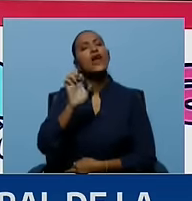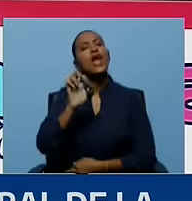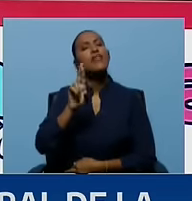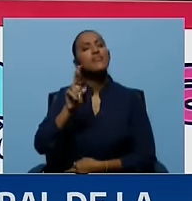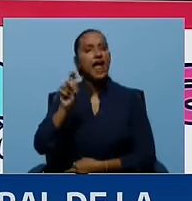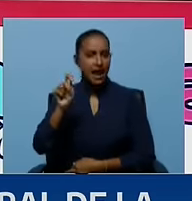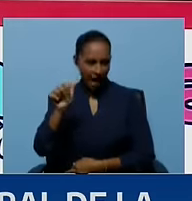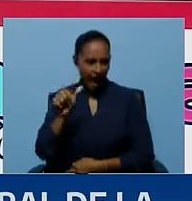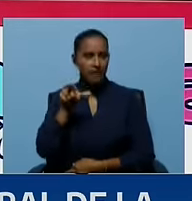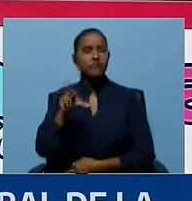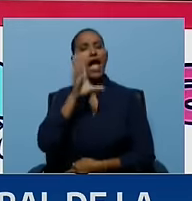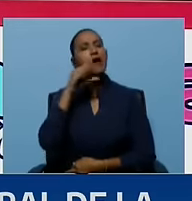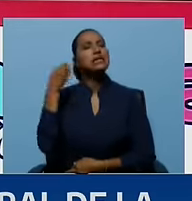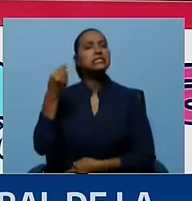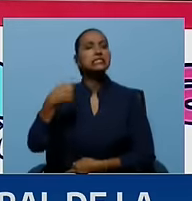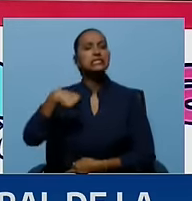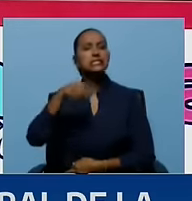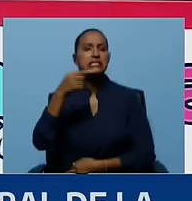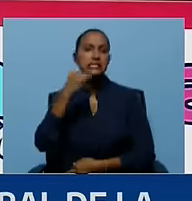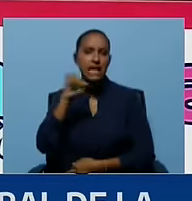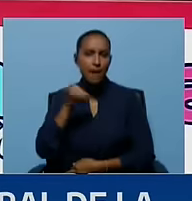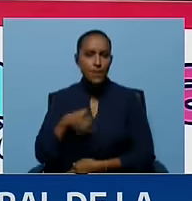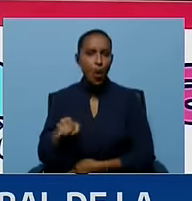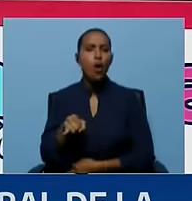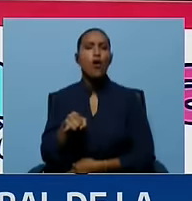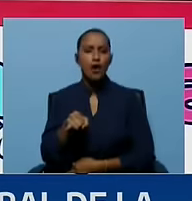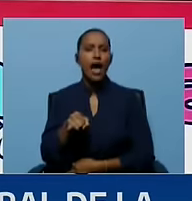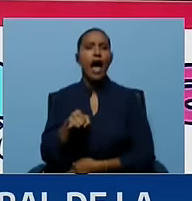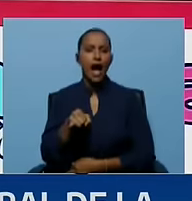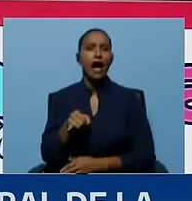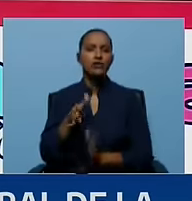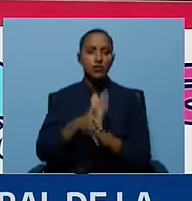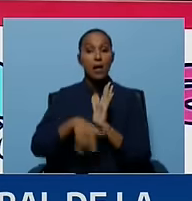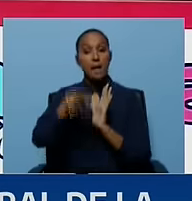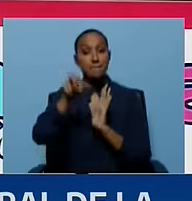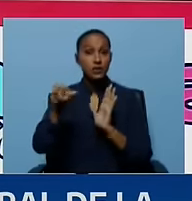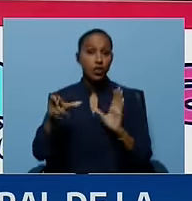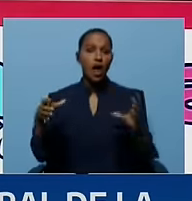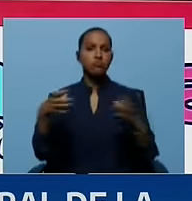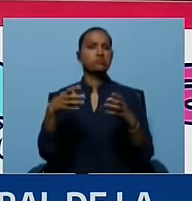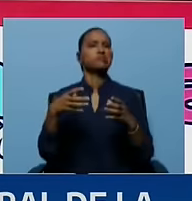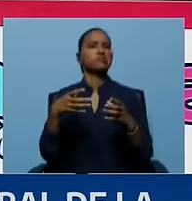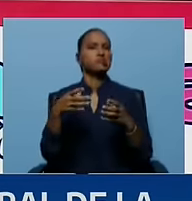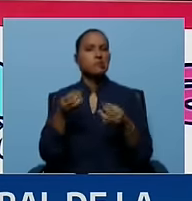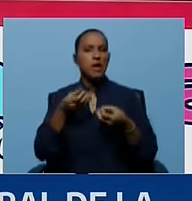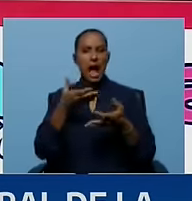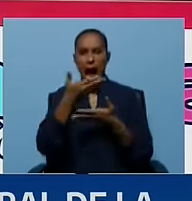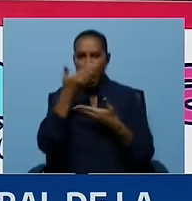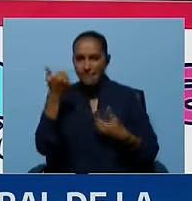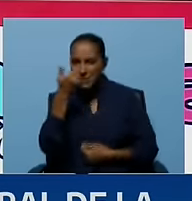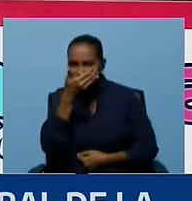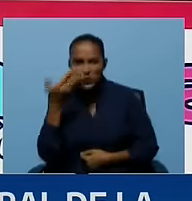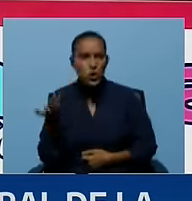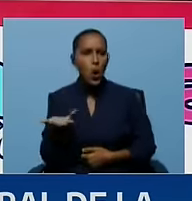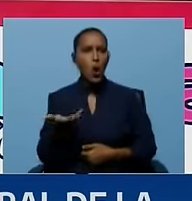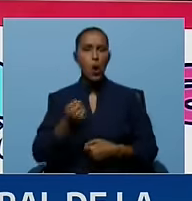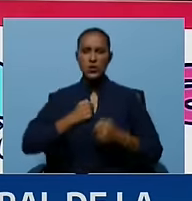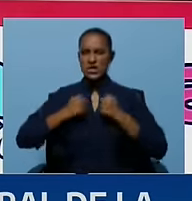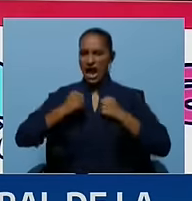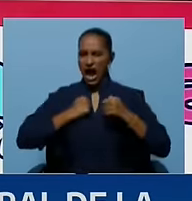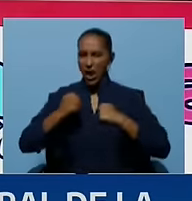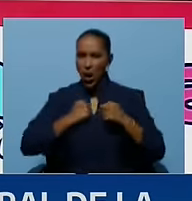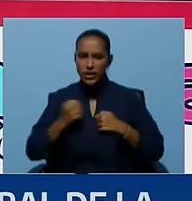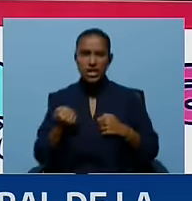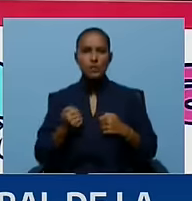Hizo la intriga, alimentó la ambición personal, el ego, la ambición personalista de dos o